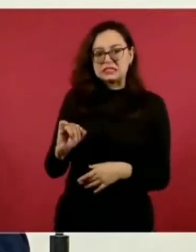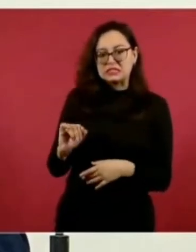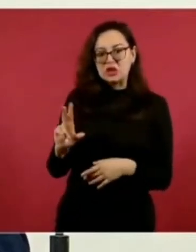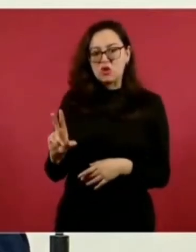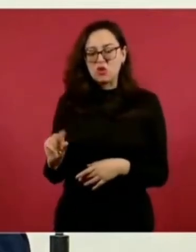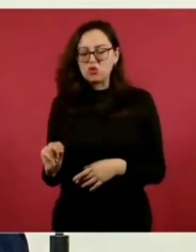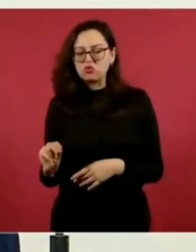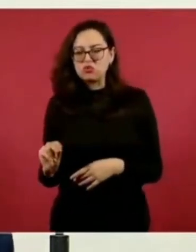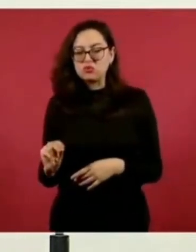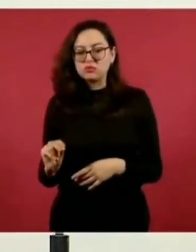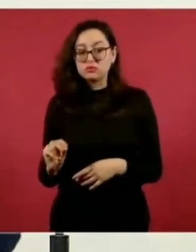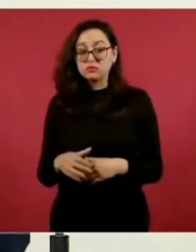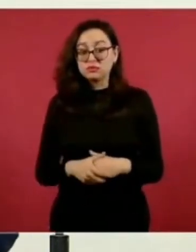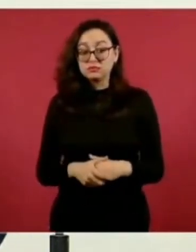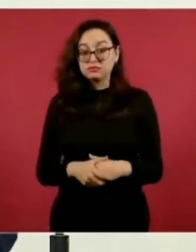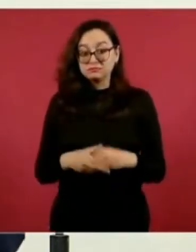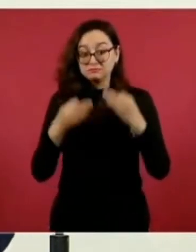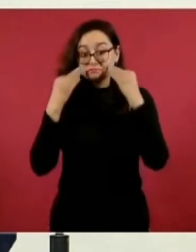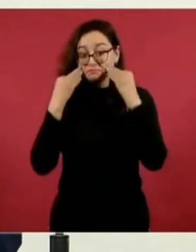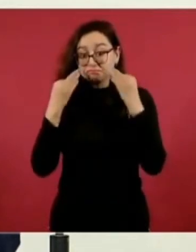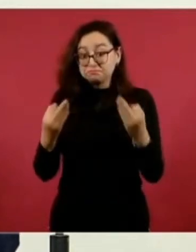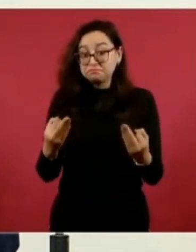vamos a poder constatar